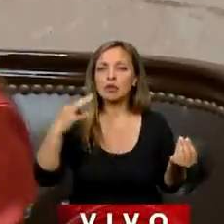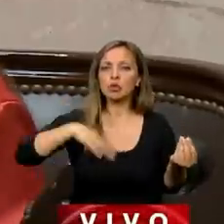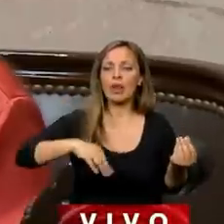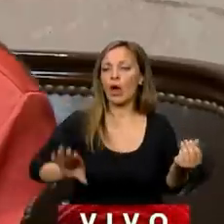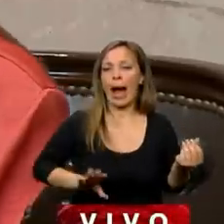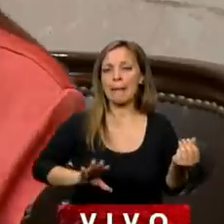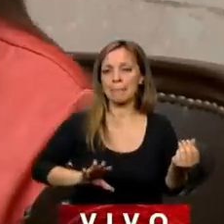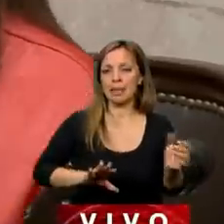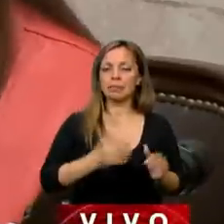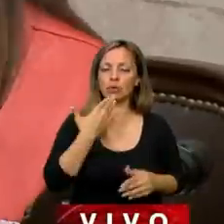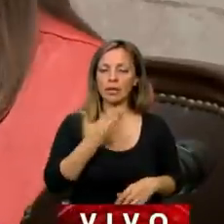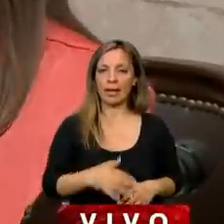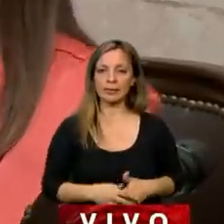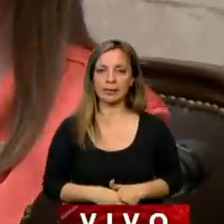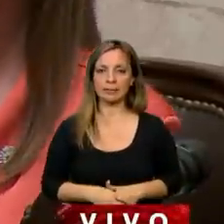hambre. Muchas gracias.